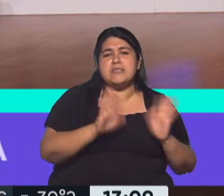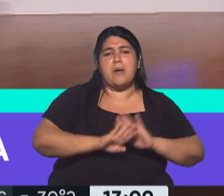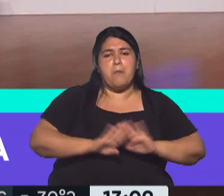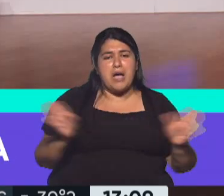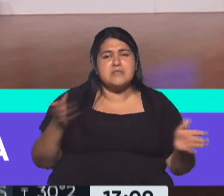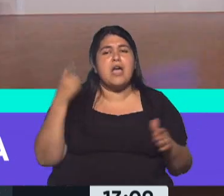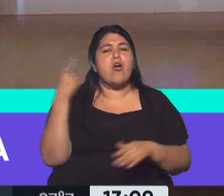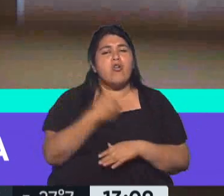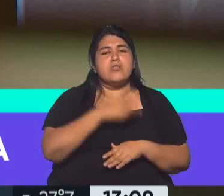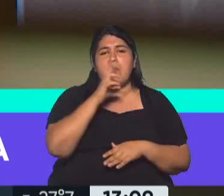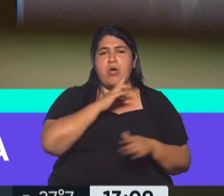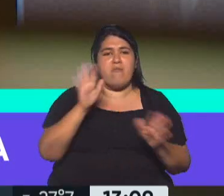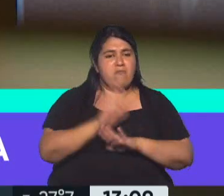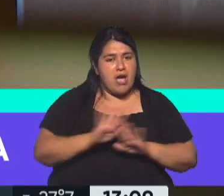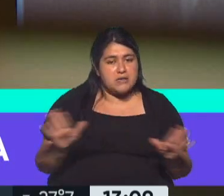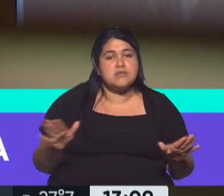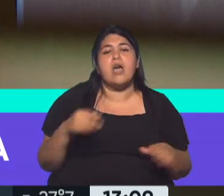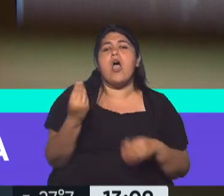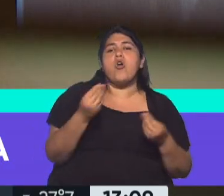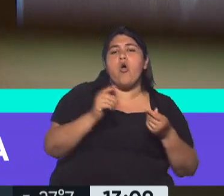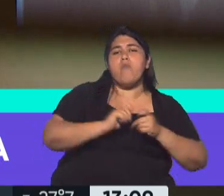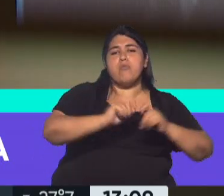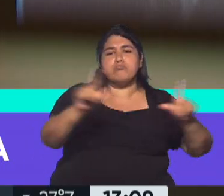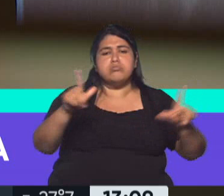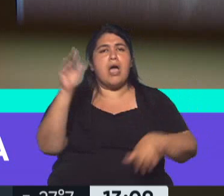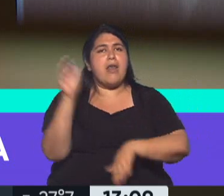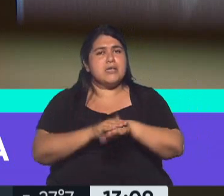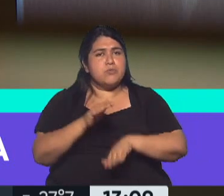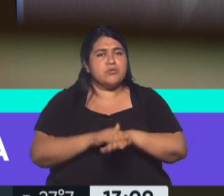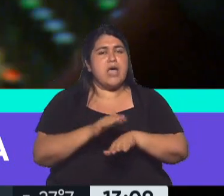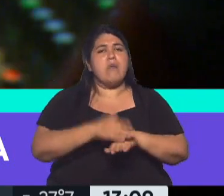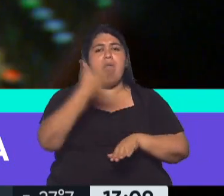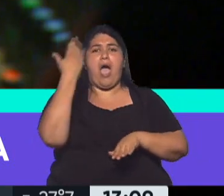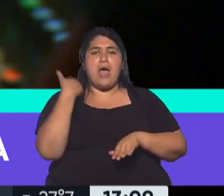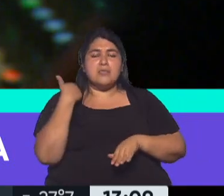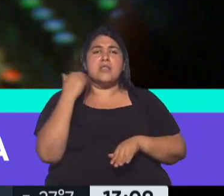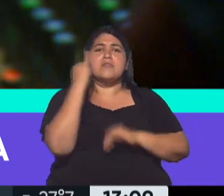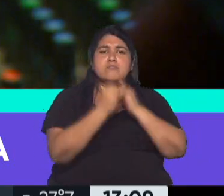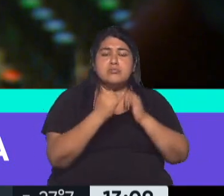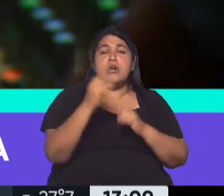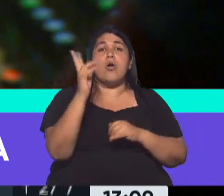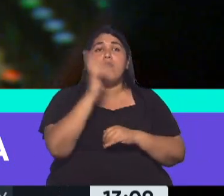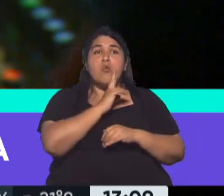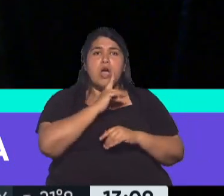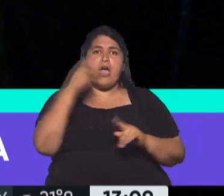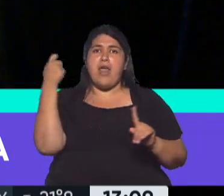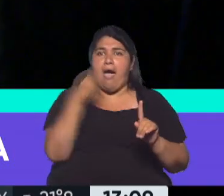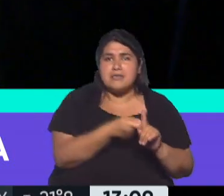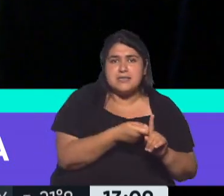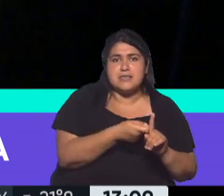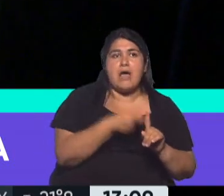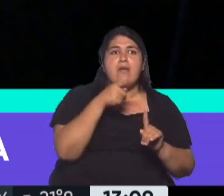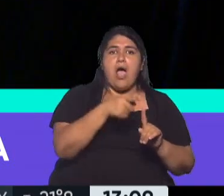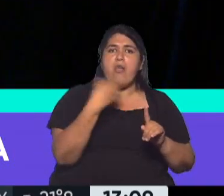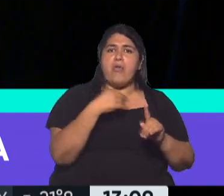las mujeres, de qué manera vamos a hacer coberturas responsables de los femicidios cuando una mujer es asesinada por el hecho de ser mujer. Este